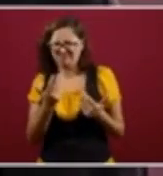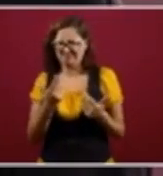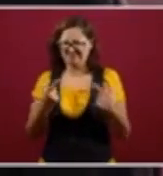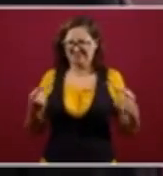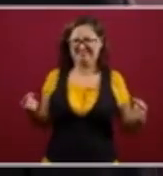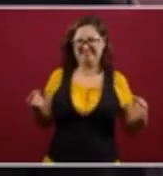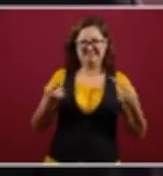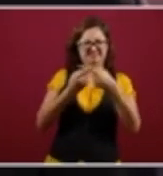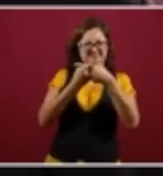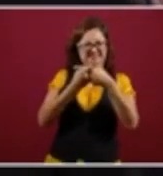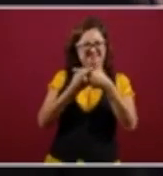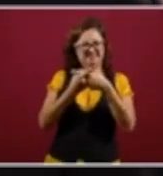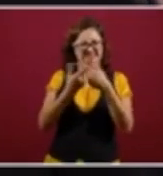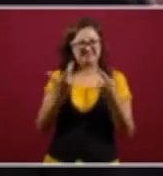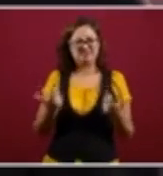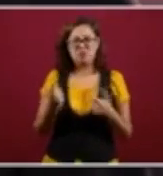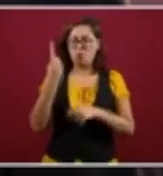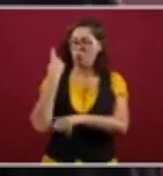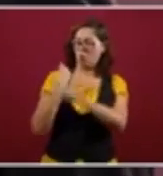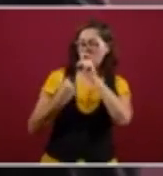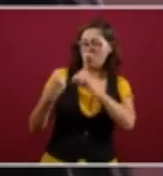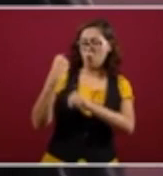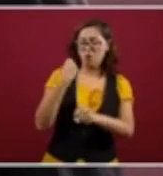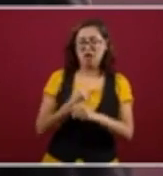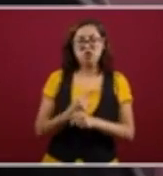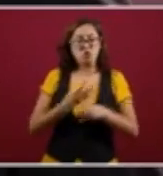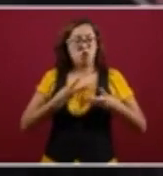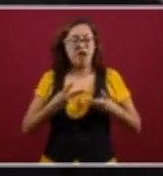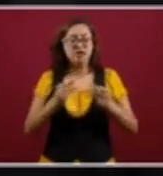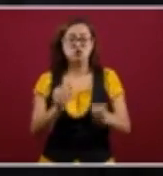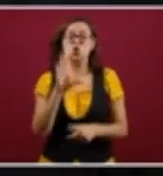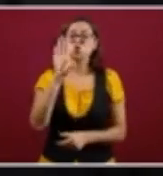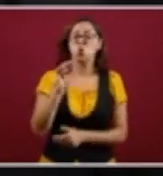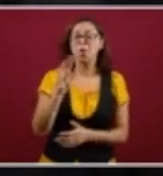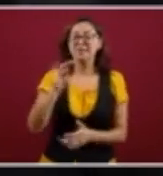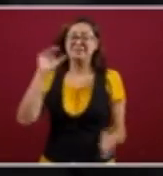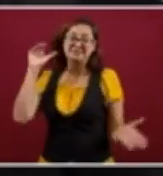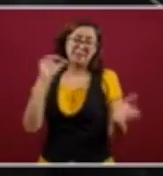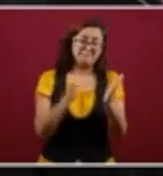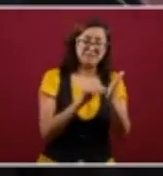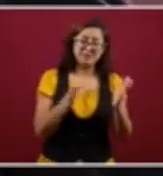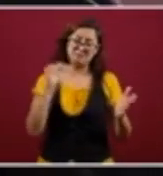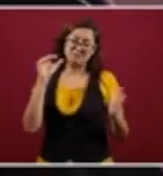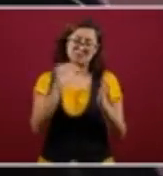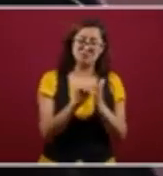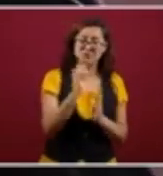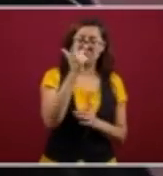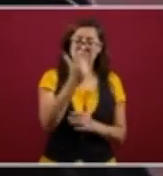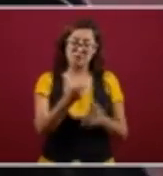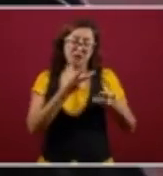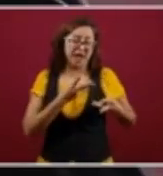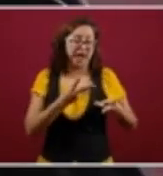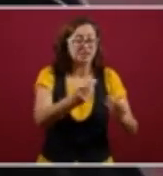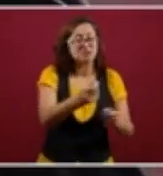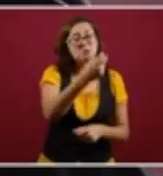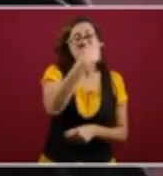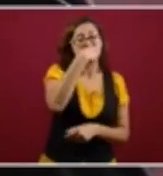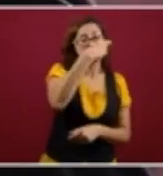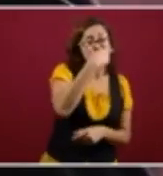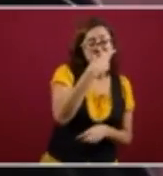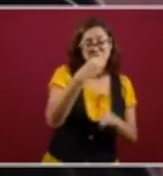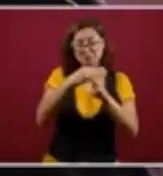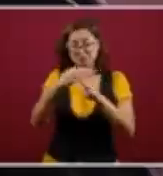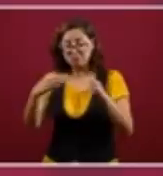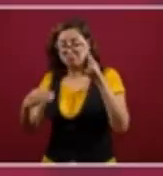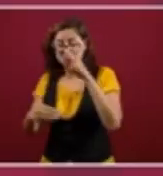El año pasado se gastaron 90 mil millones de pesos en medicamentos y en materiales de curación.